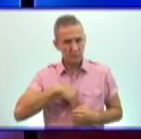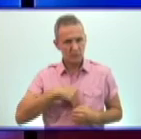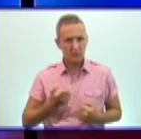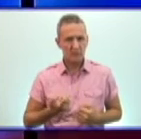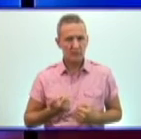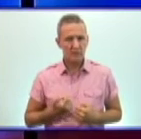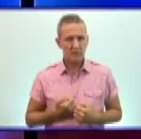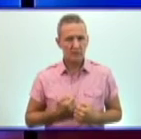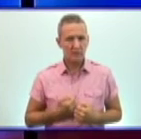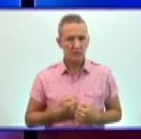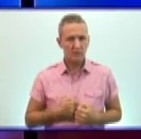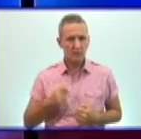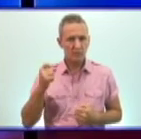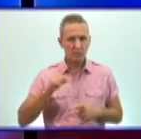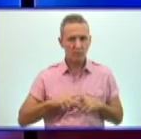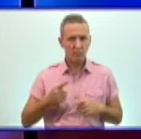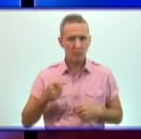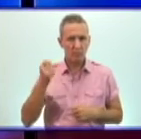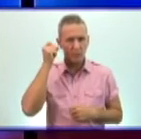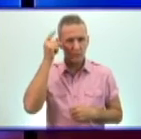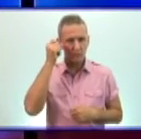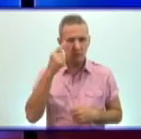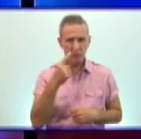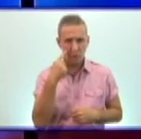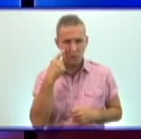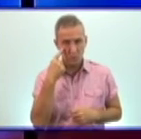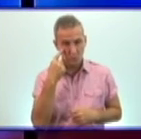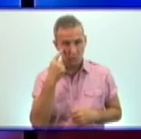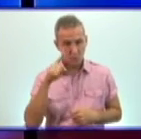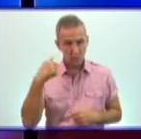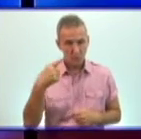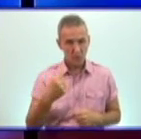sencillamente somos experiencia. Nos vemos en la próxima